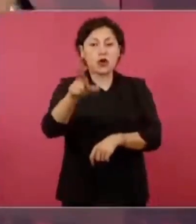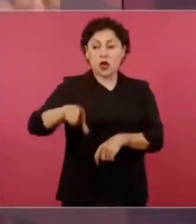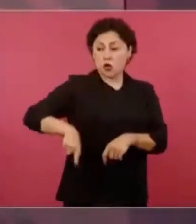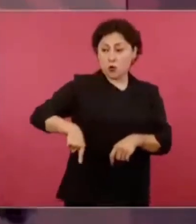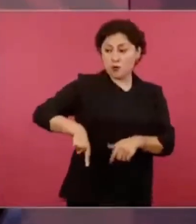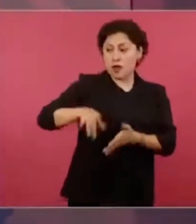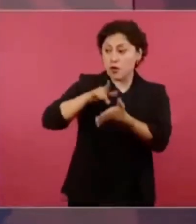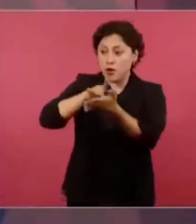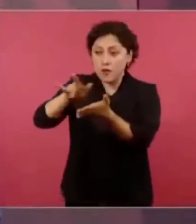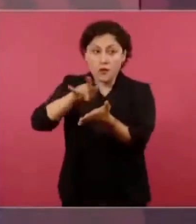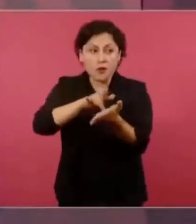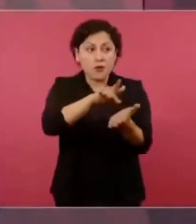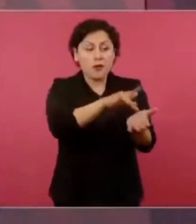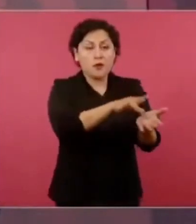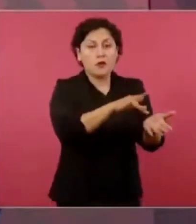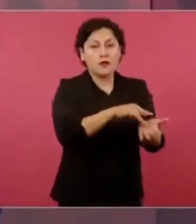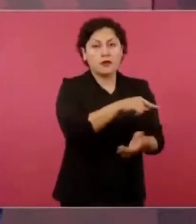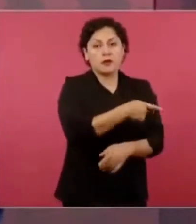porque es populismo.